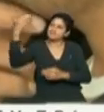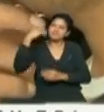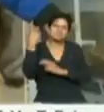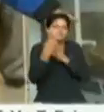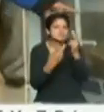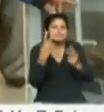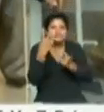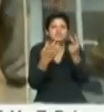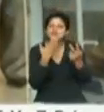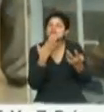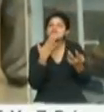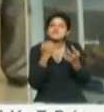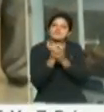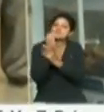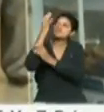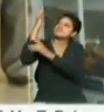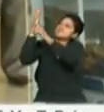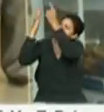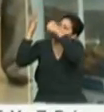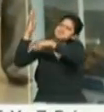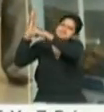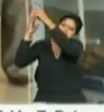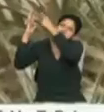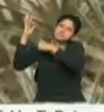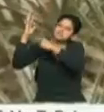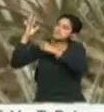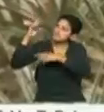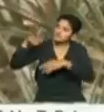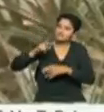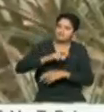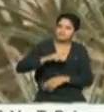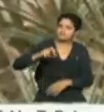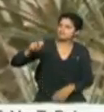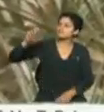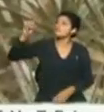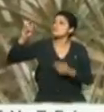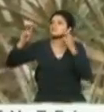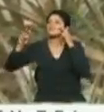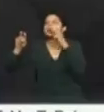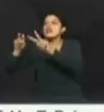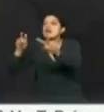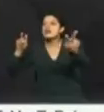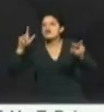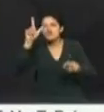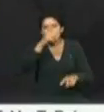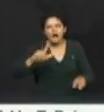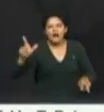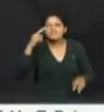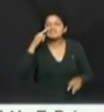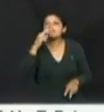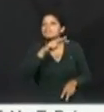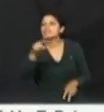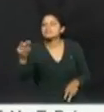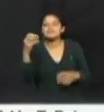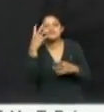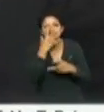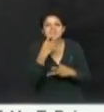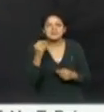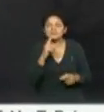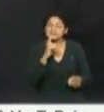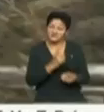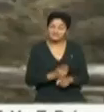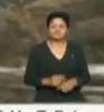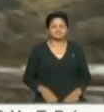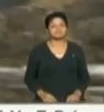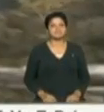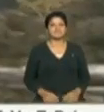interpretación y contemplar la vasta geografía lojana desde su mirador. La idea de este centro es un turismo técnico. La gente viene y